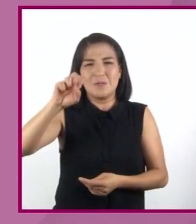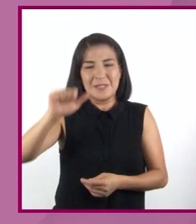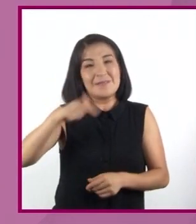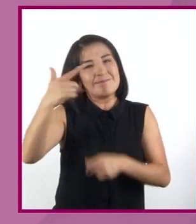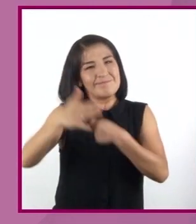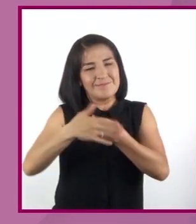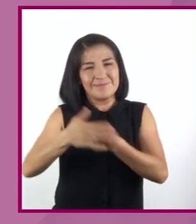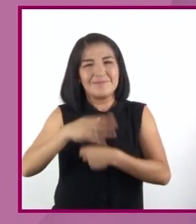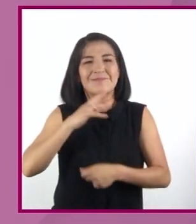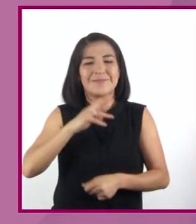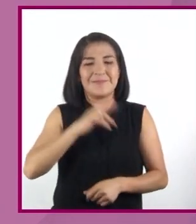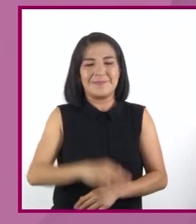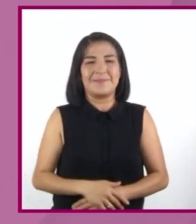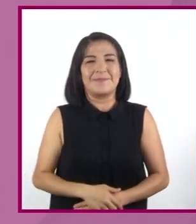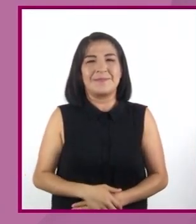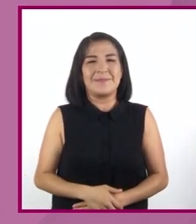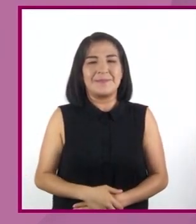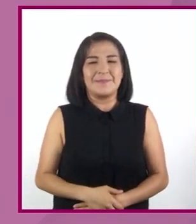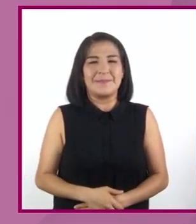próxima!